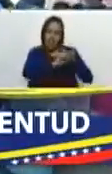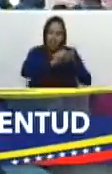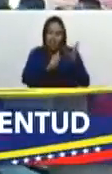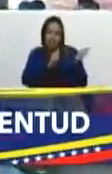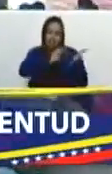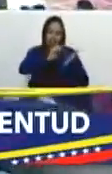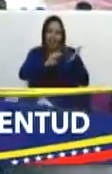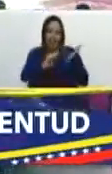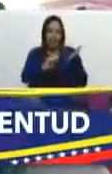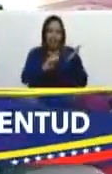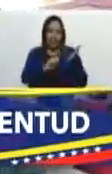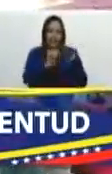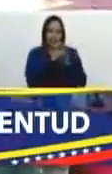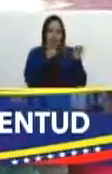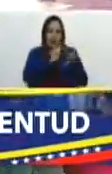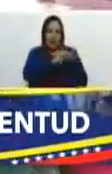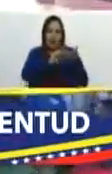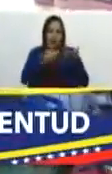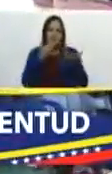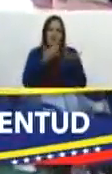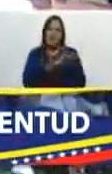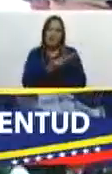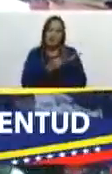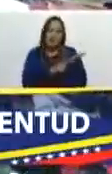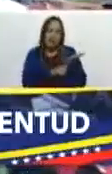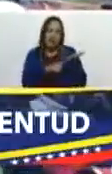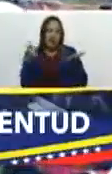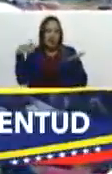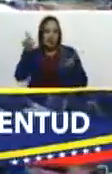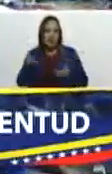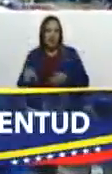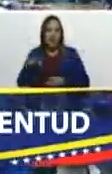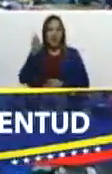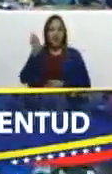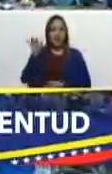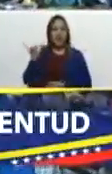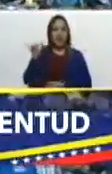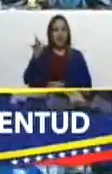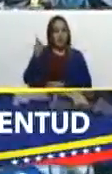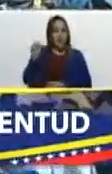Tienen la letra... Una propuesta de Brian Vivenes.